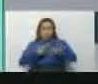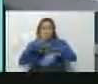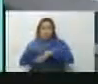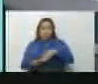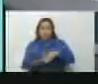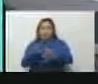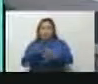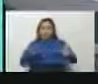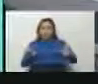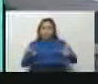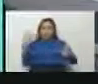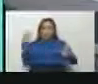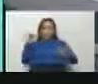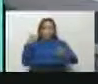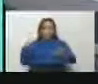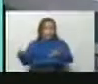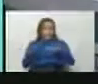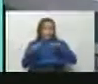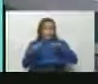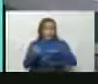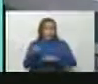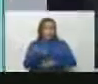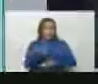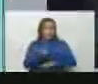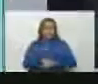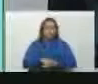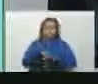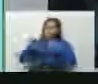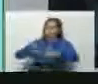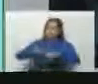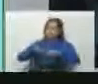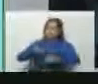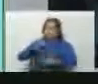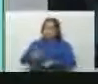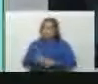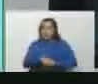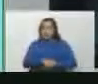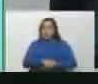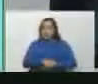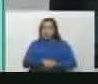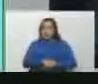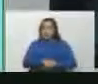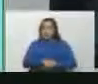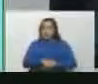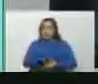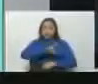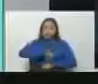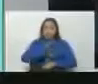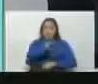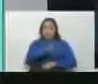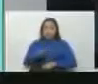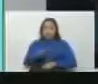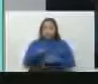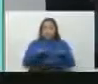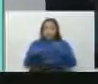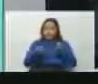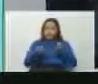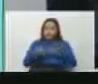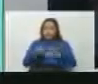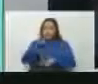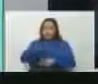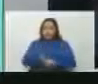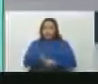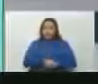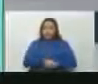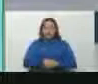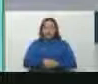programas educativos de Colombia. Sí. ¿No puedes imaginar? Sí. Sí, y en manos también de gente que manipulaban muy bien, la comercial.